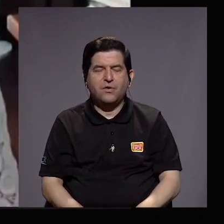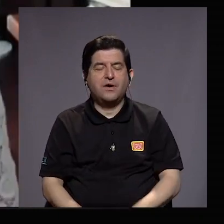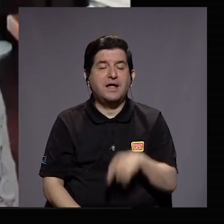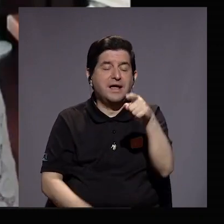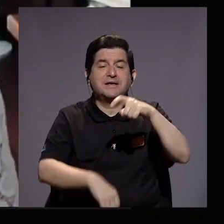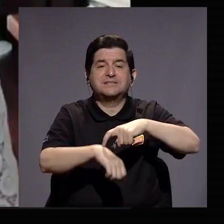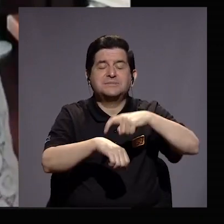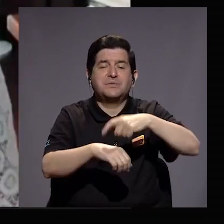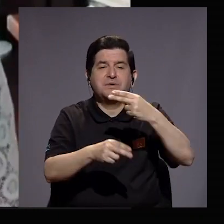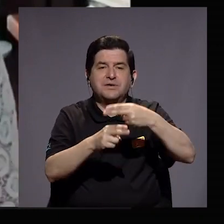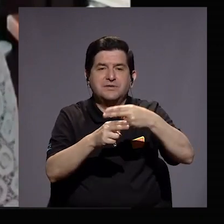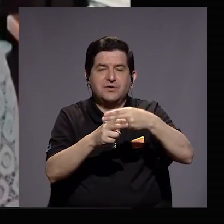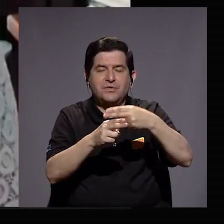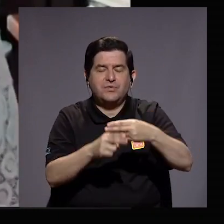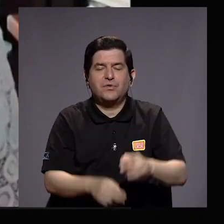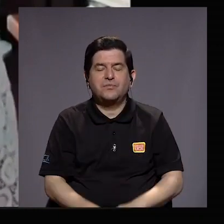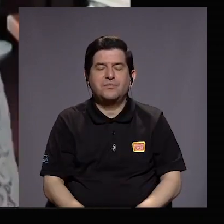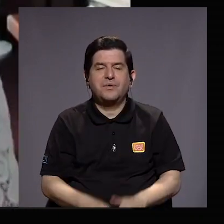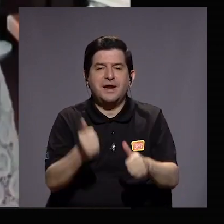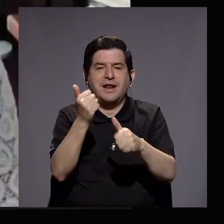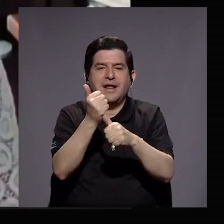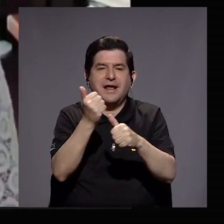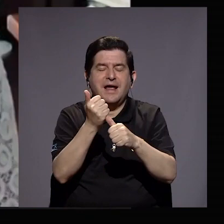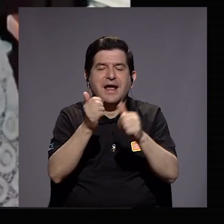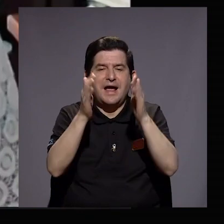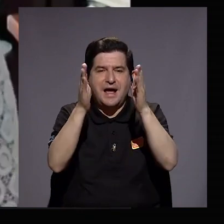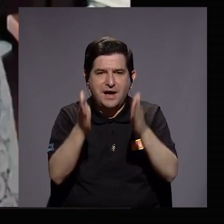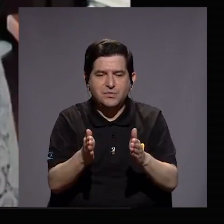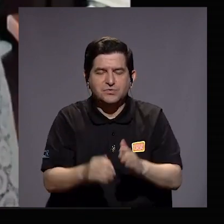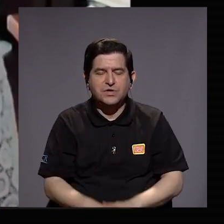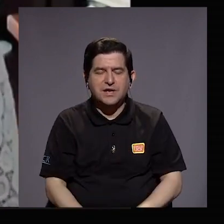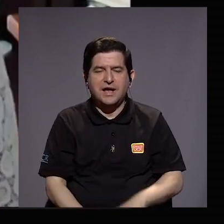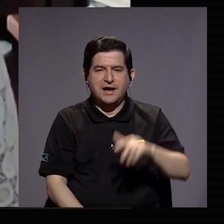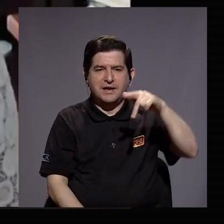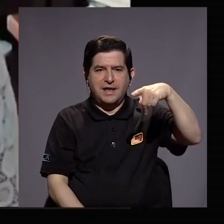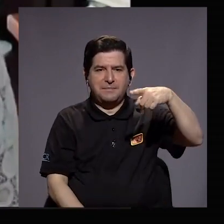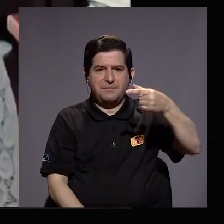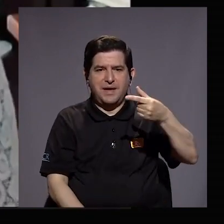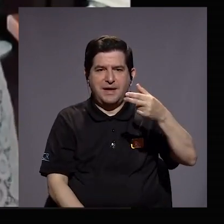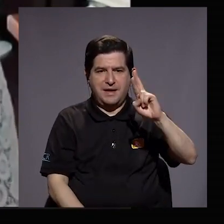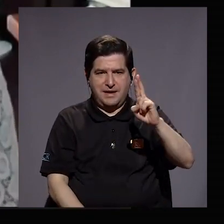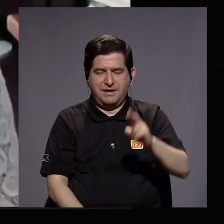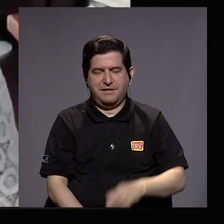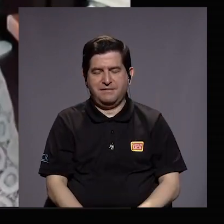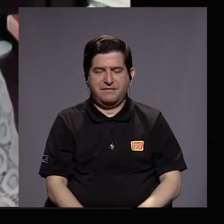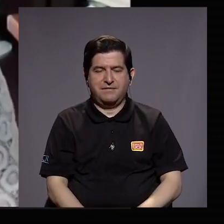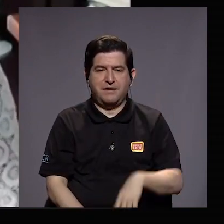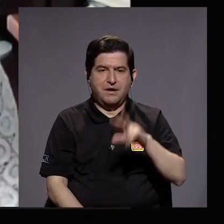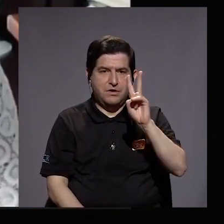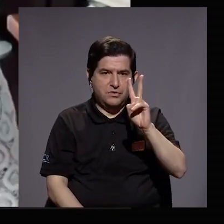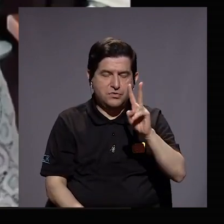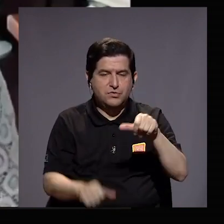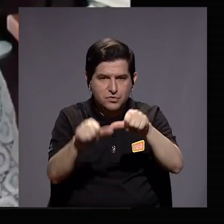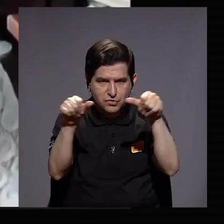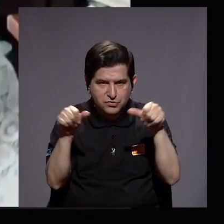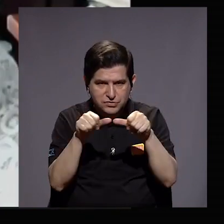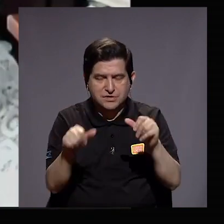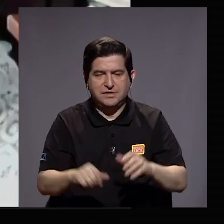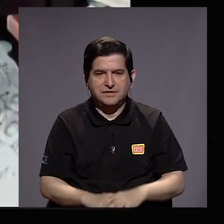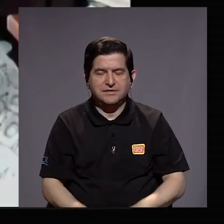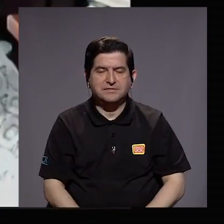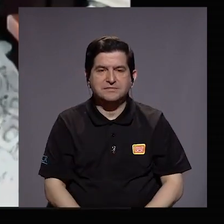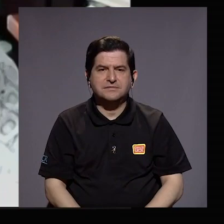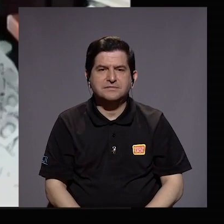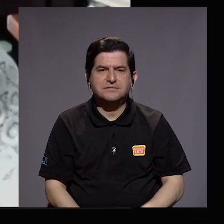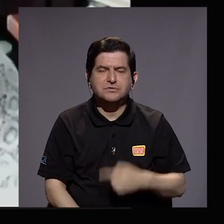como auxiliar, así se designaba el cargo, creo, auxiliar de Procurador General. Ese cargo estaba dividido en 2. En